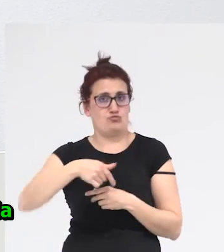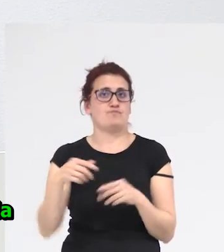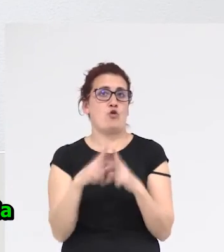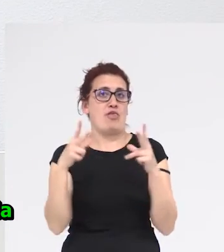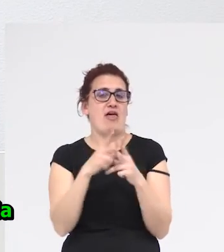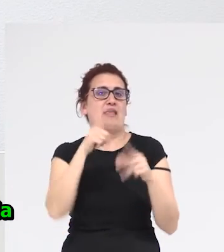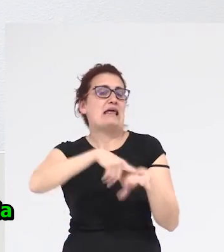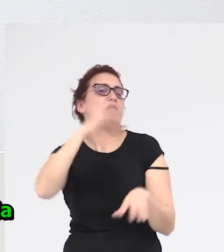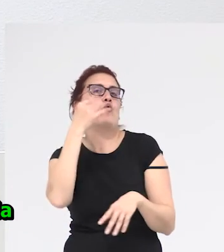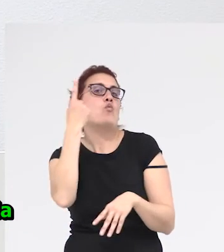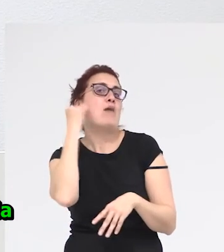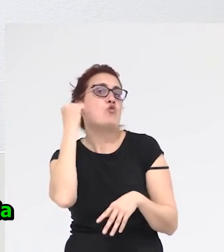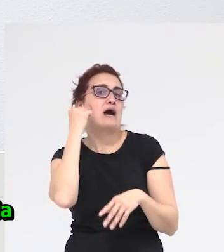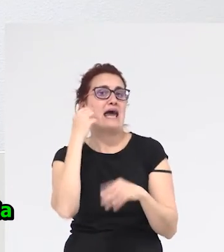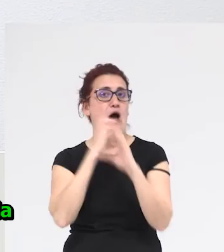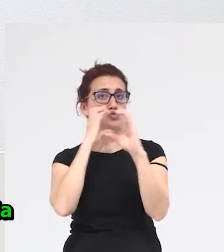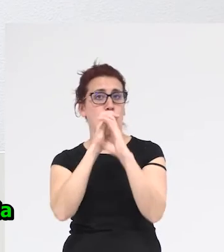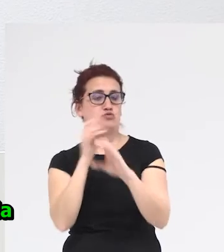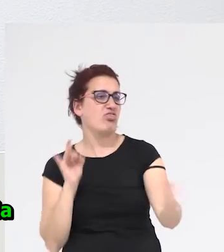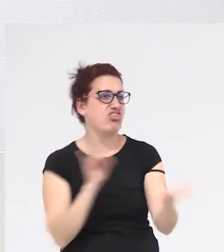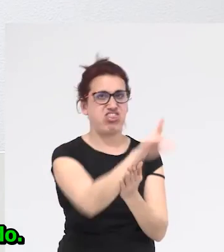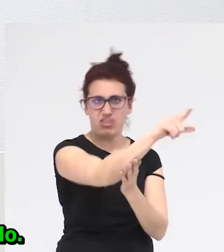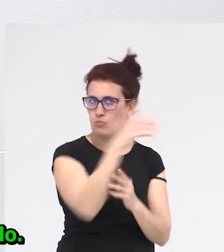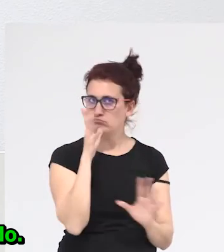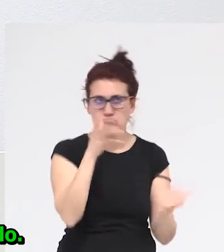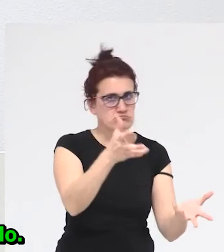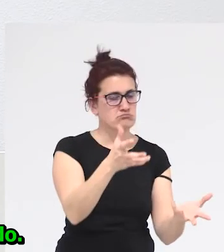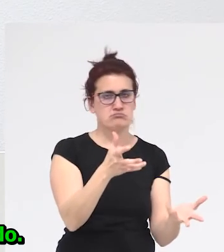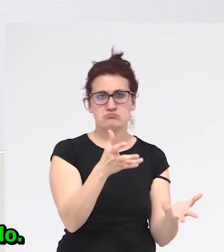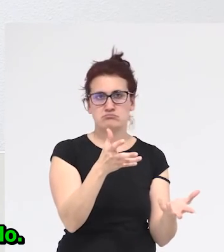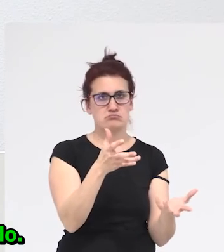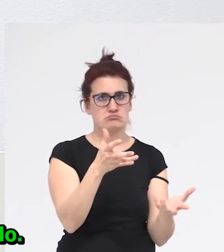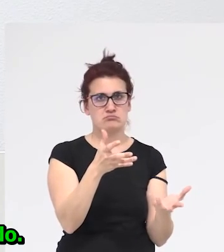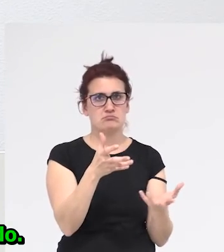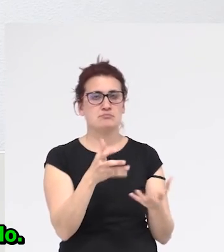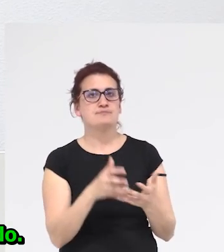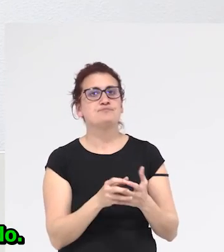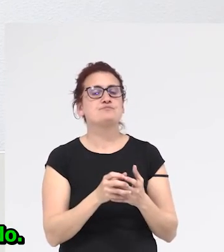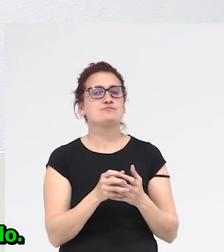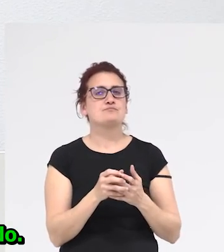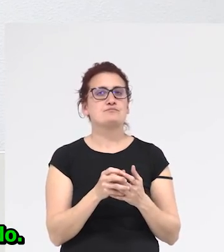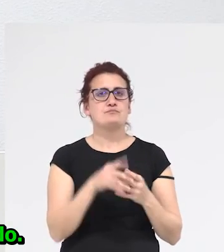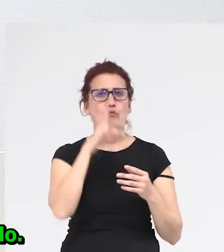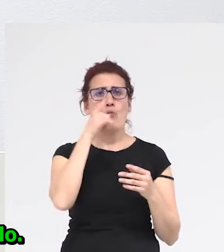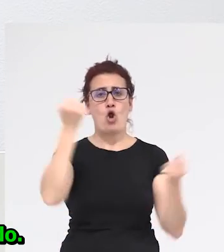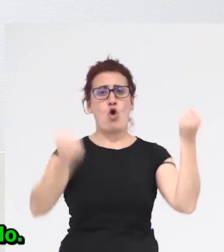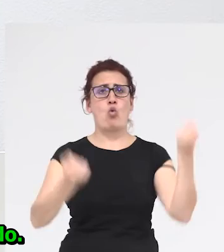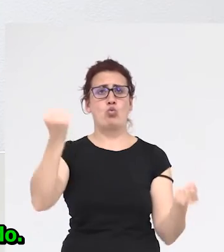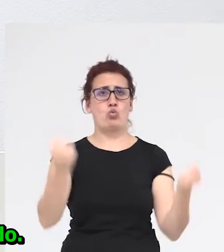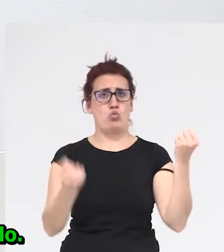es expulsada violentamente del autobús, que hay el conductor,